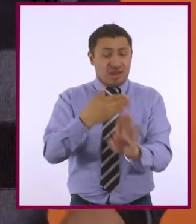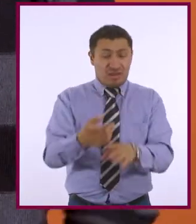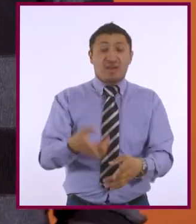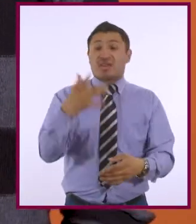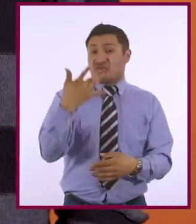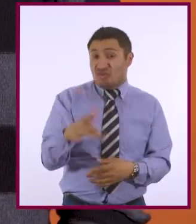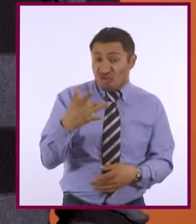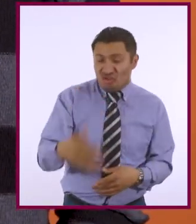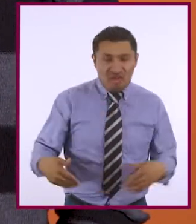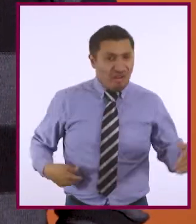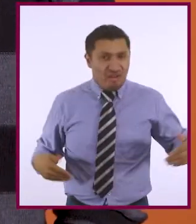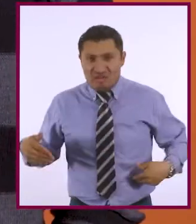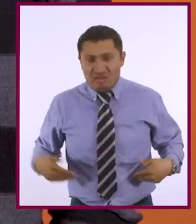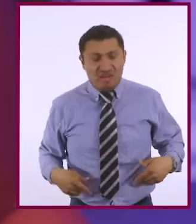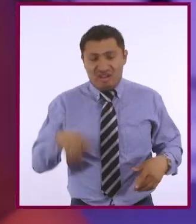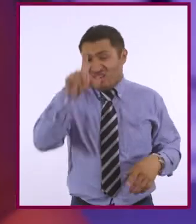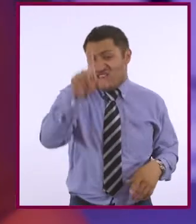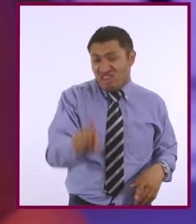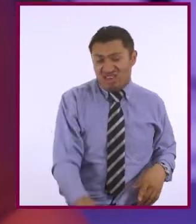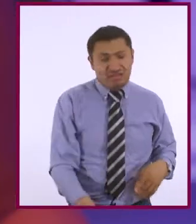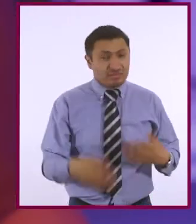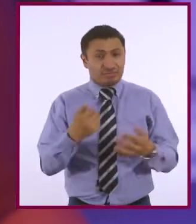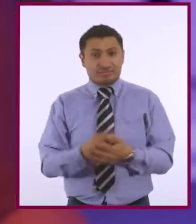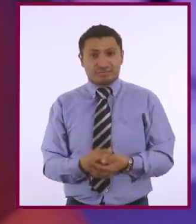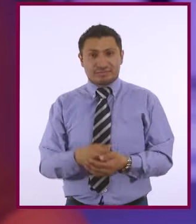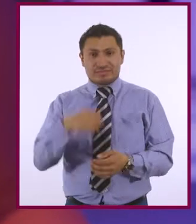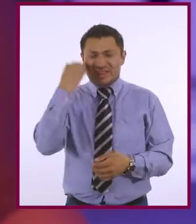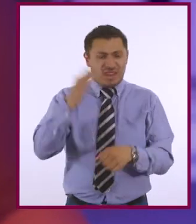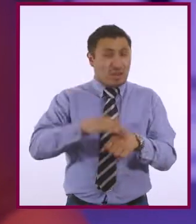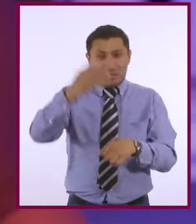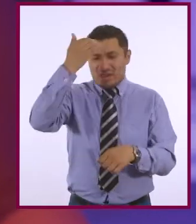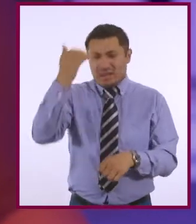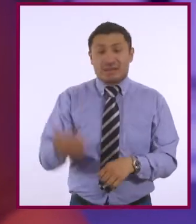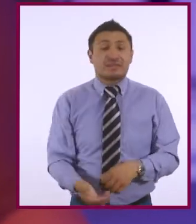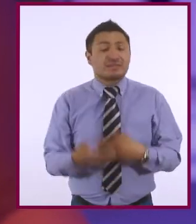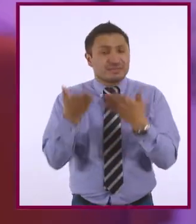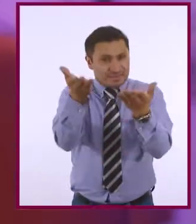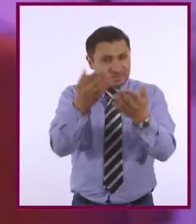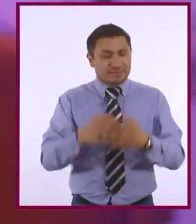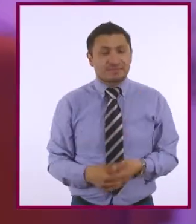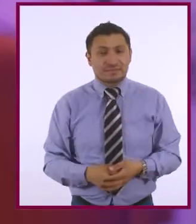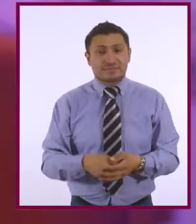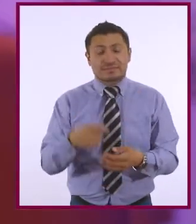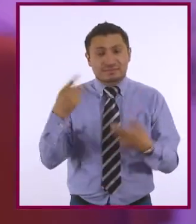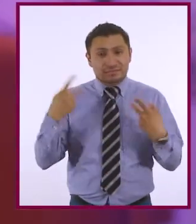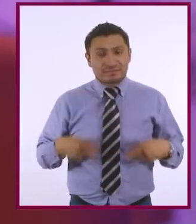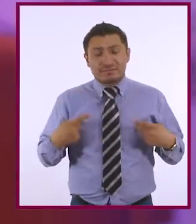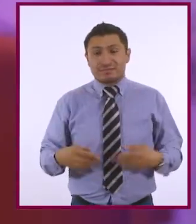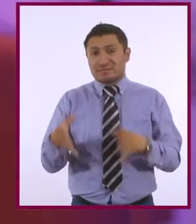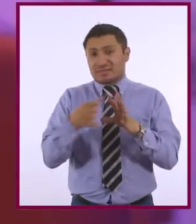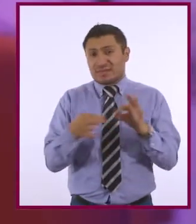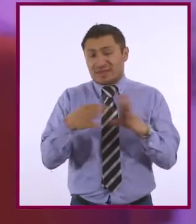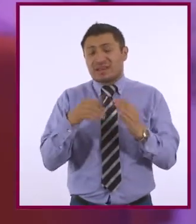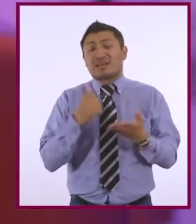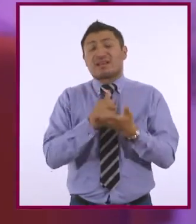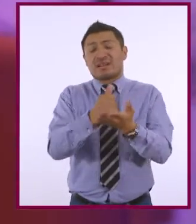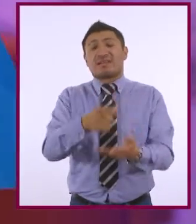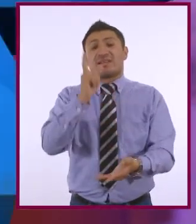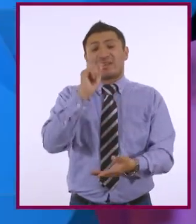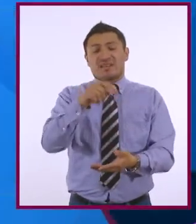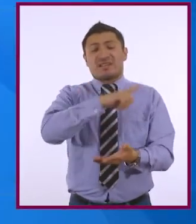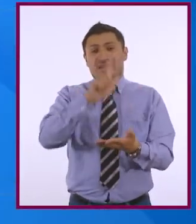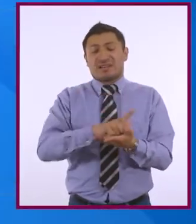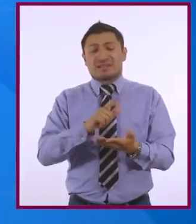dolor, molestia o humillación. Quiero saber más, vayamos con nuestra experta del día de hoy, para que nos ayude a comprender en qué consiste esta